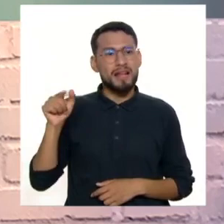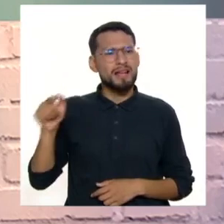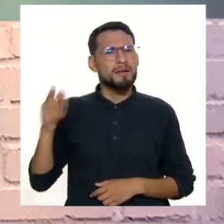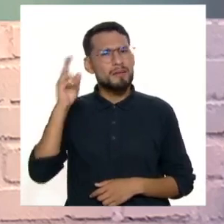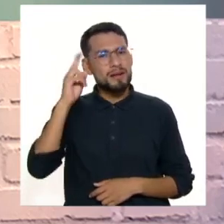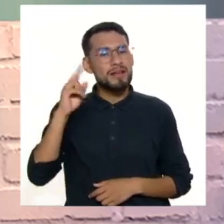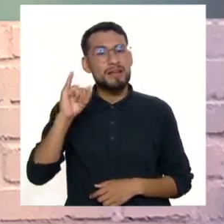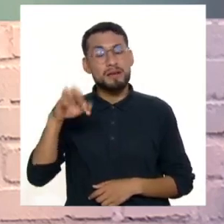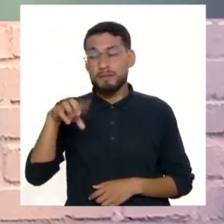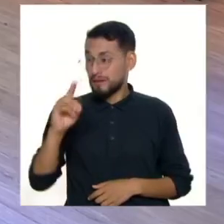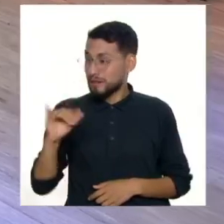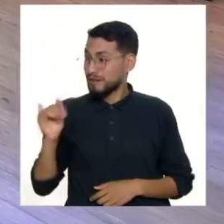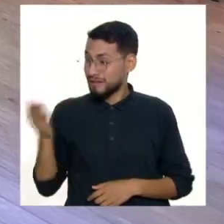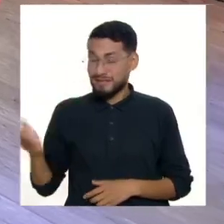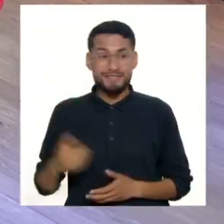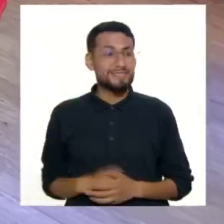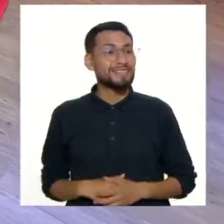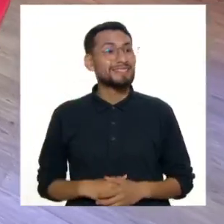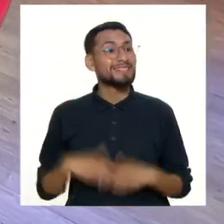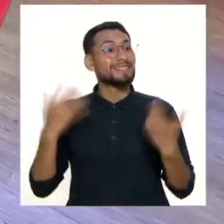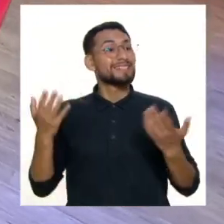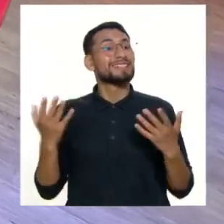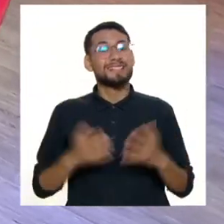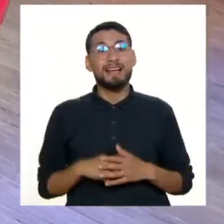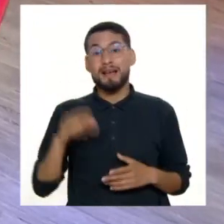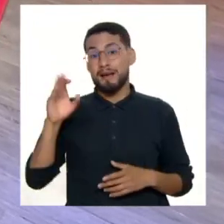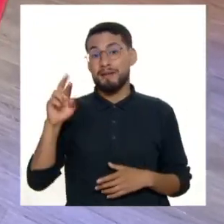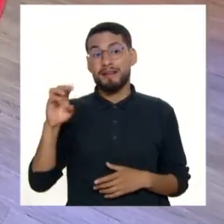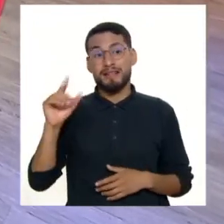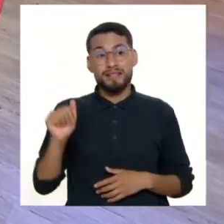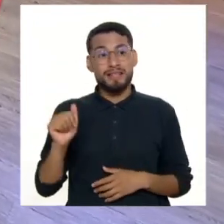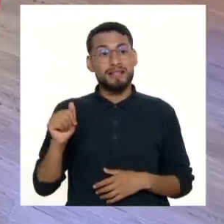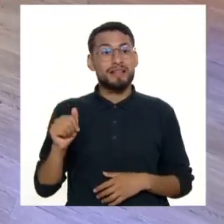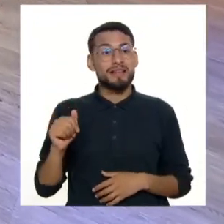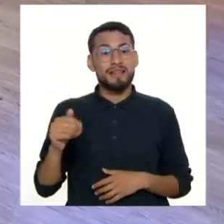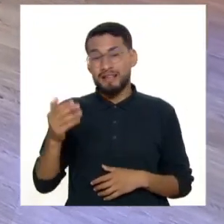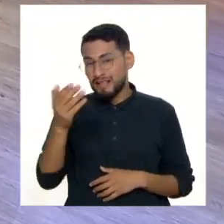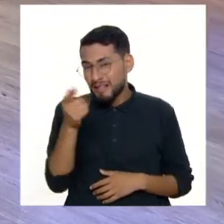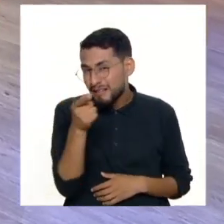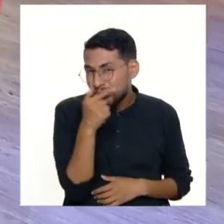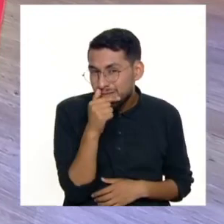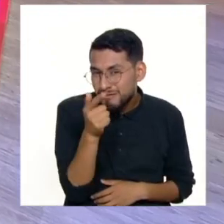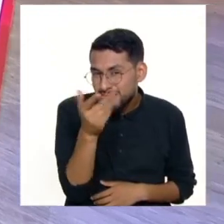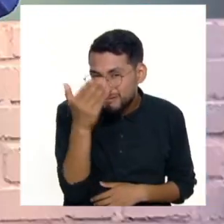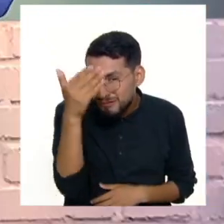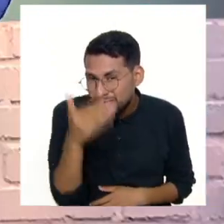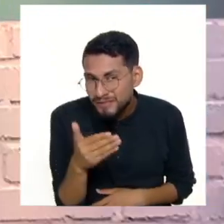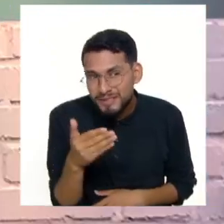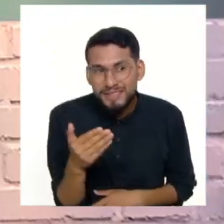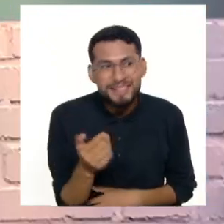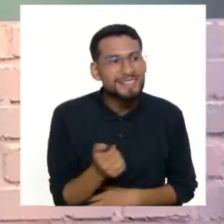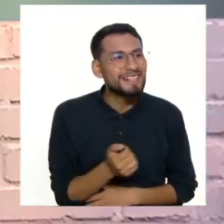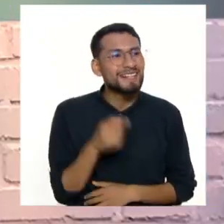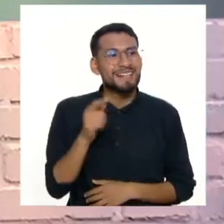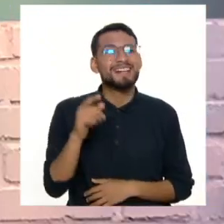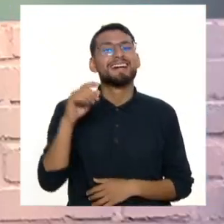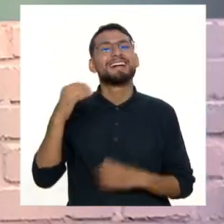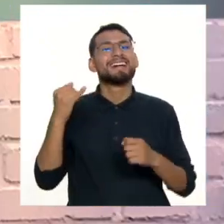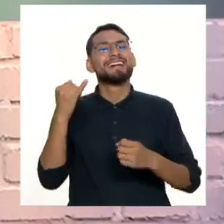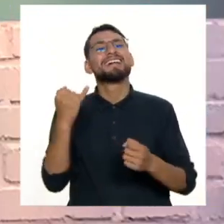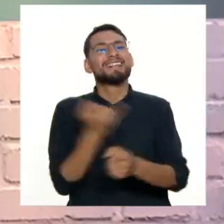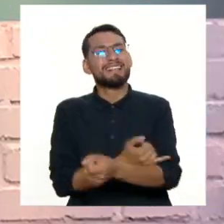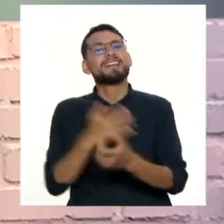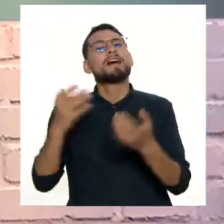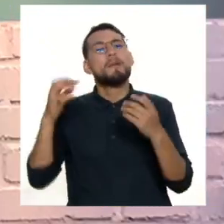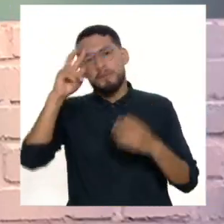profesora del IPD también, mi querida Gucci. Ajá. Y Brenda, acérquenos, acérquenos la Humérez, vocera del Instituto